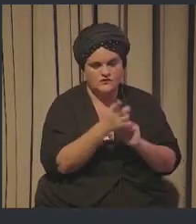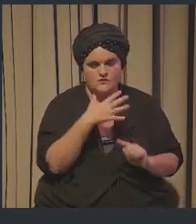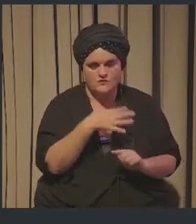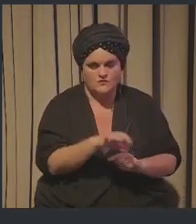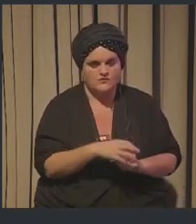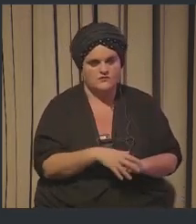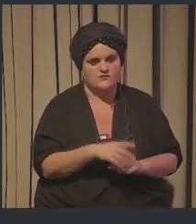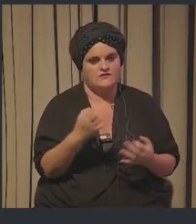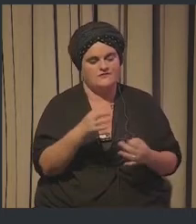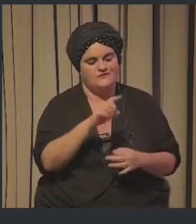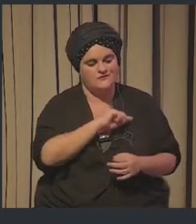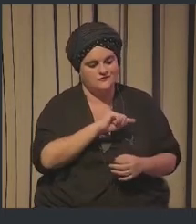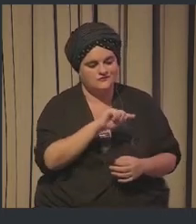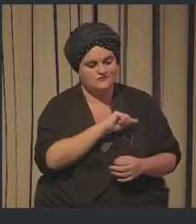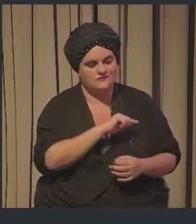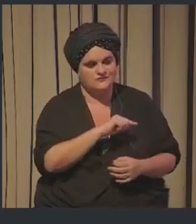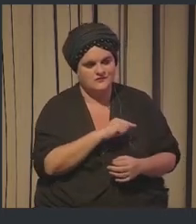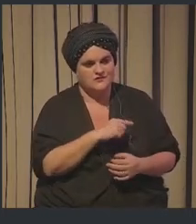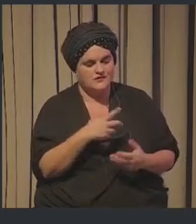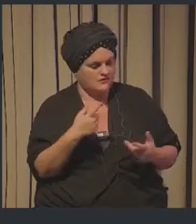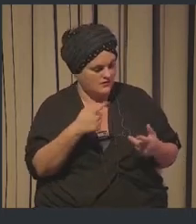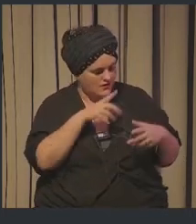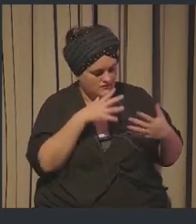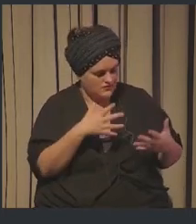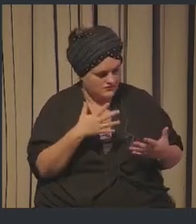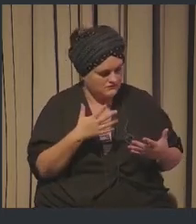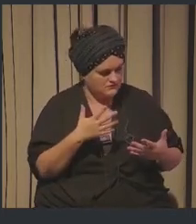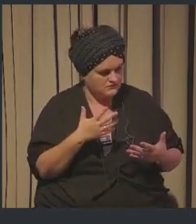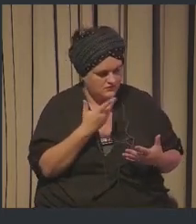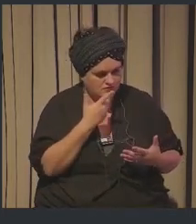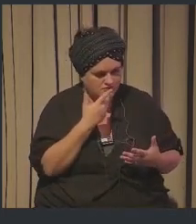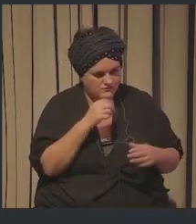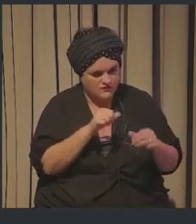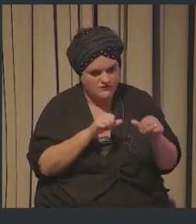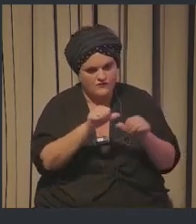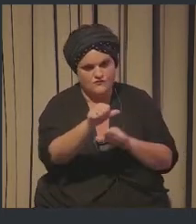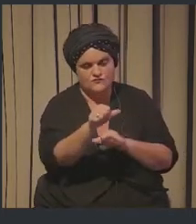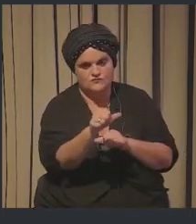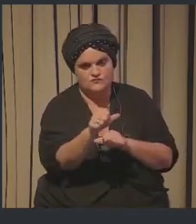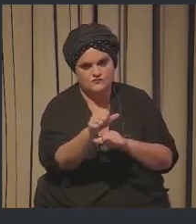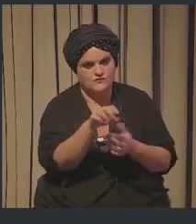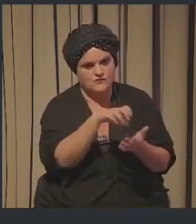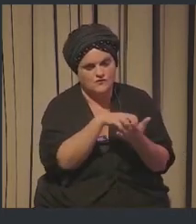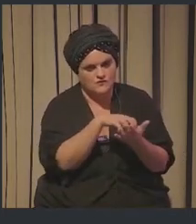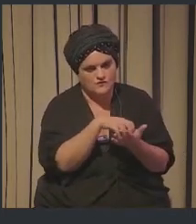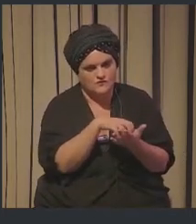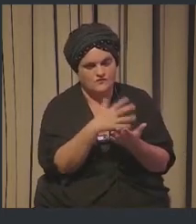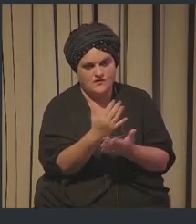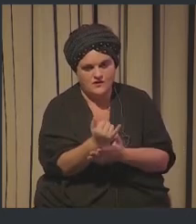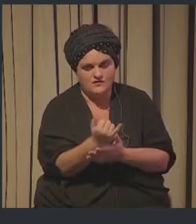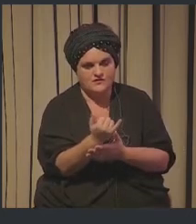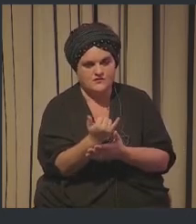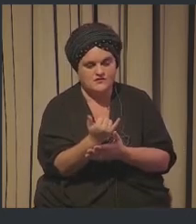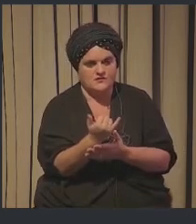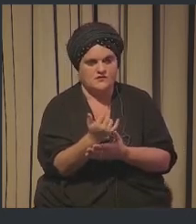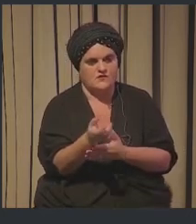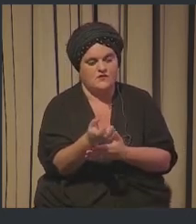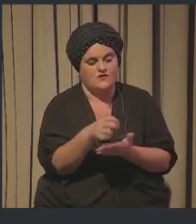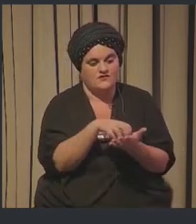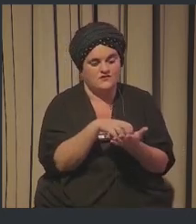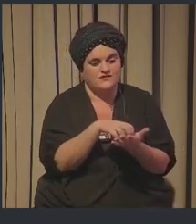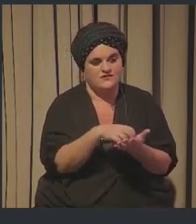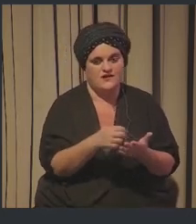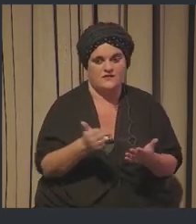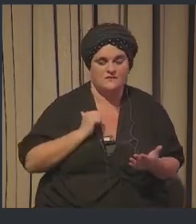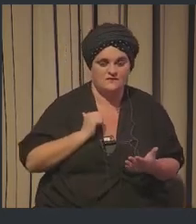que ser consciente, tengo que vigilar lo que está pasando, puesto que el futuro no es predecible, está lleno de incertidumbres y puedo utilizar la incertidumbre